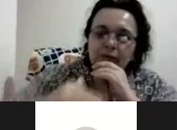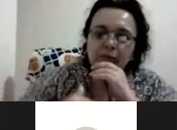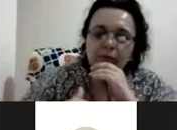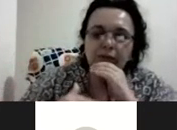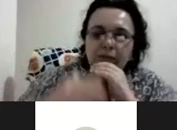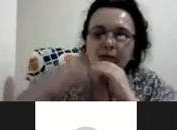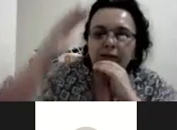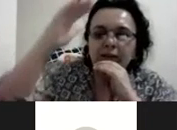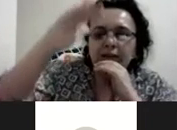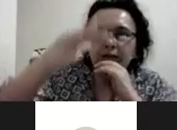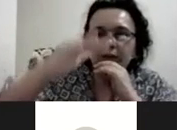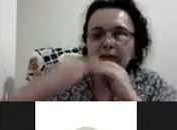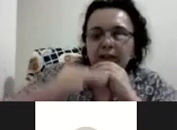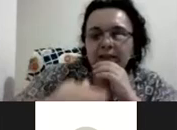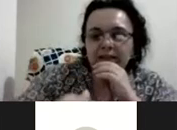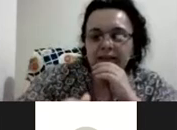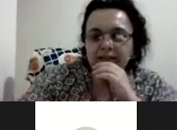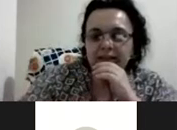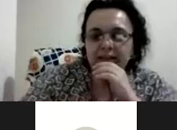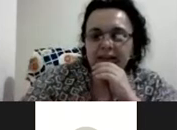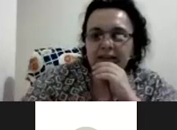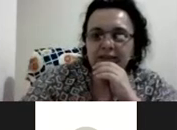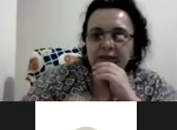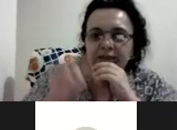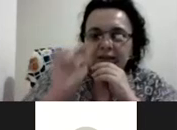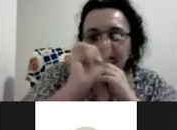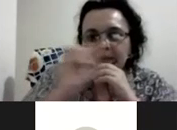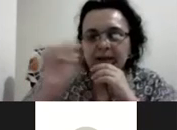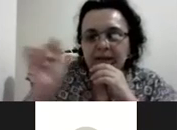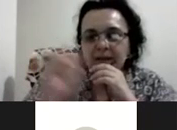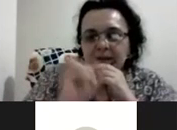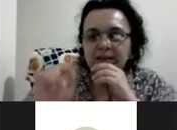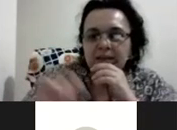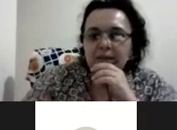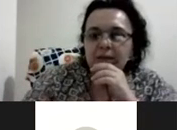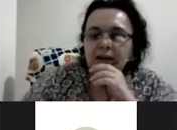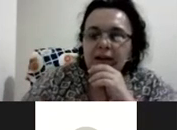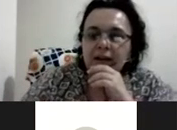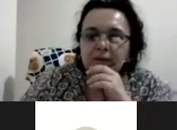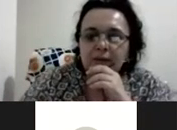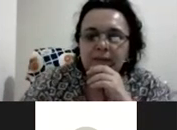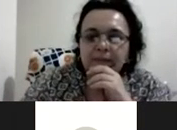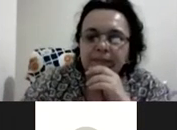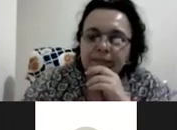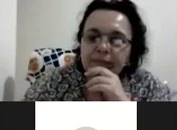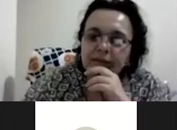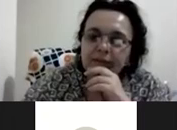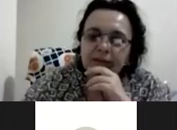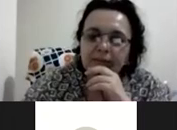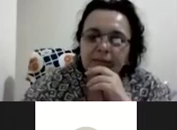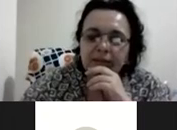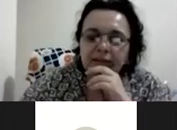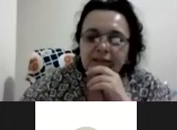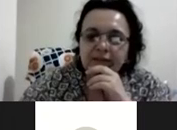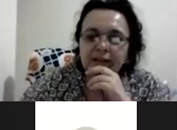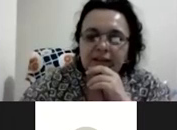un documento de Word todas las letras de las canciones para que vayamos siguiendo la lectura,